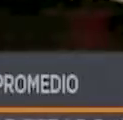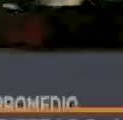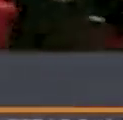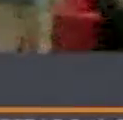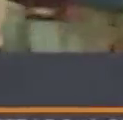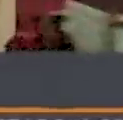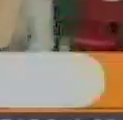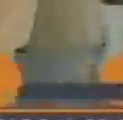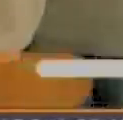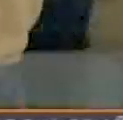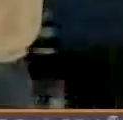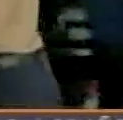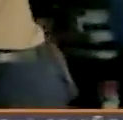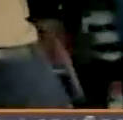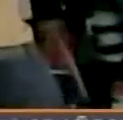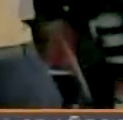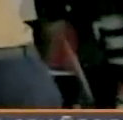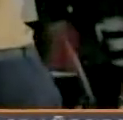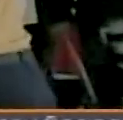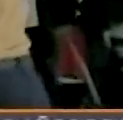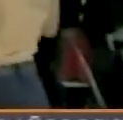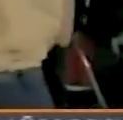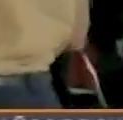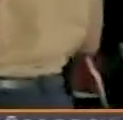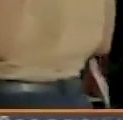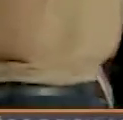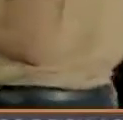20 puntos de promedio académico.